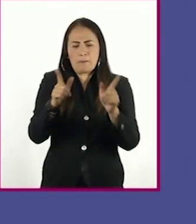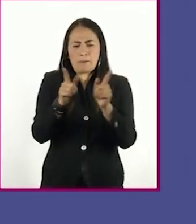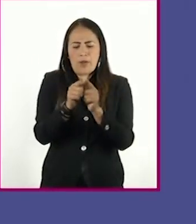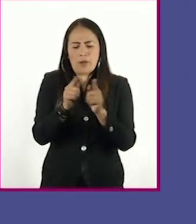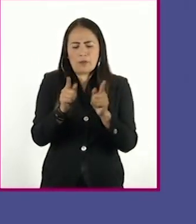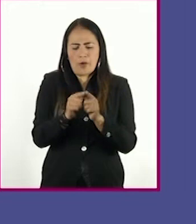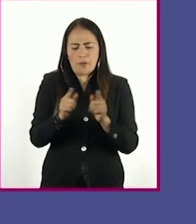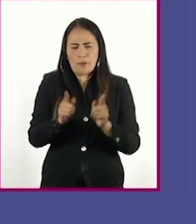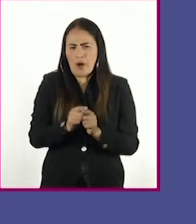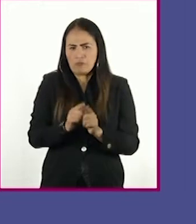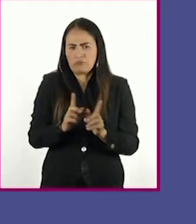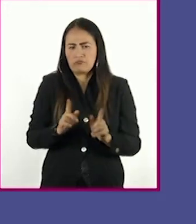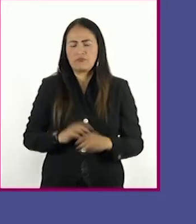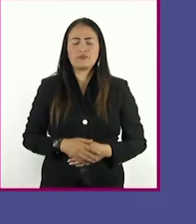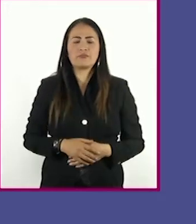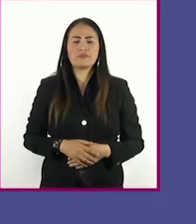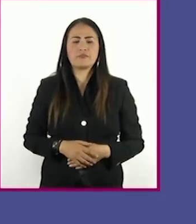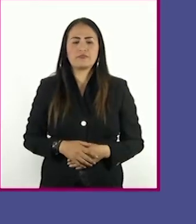texto argumentativo.